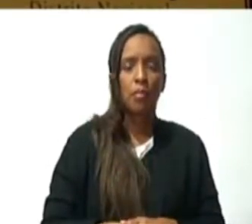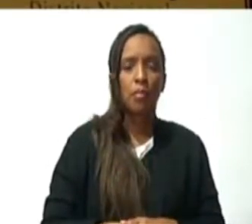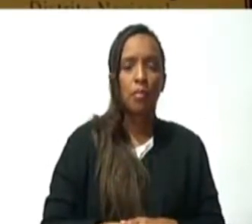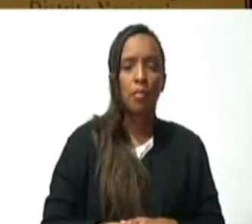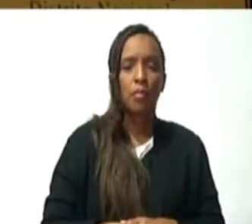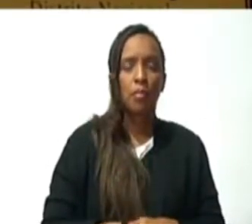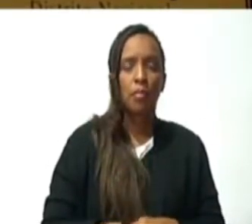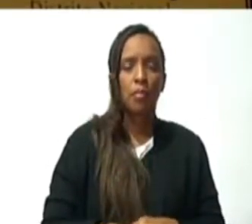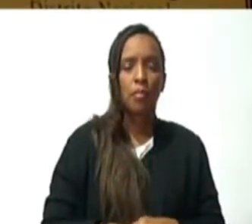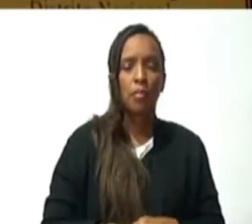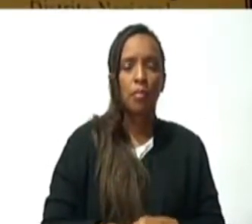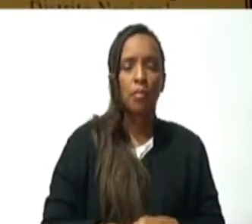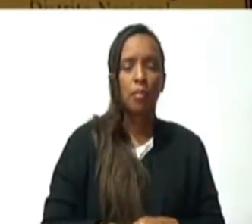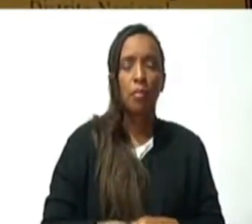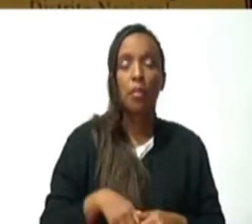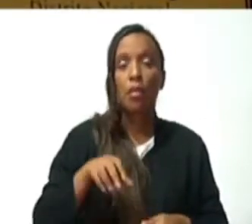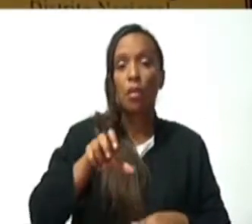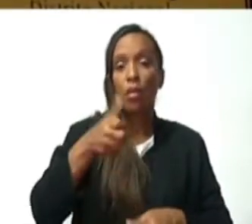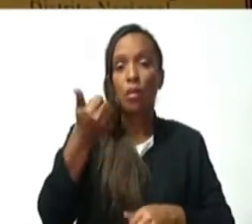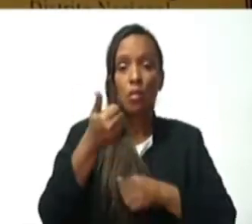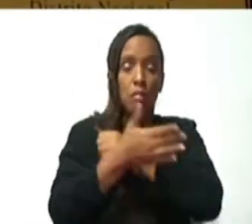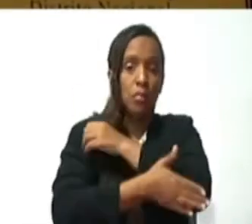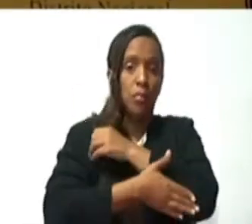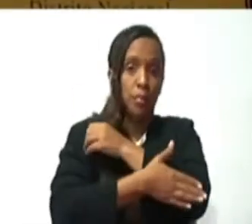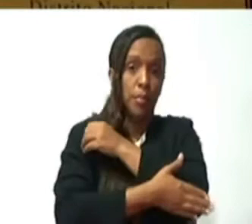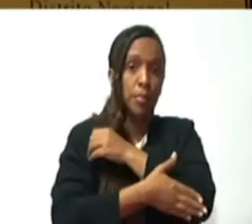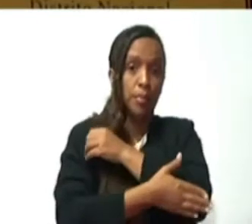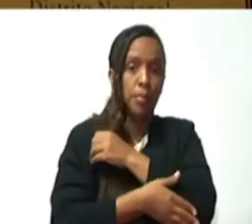como idioma o como segundo idioma